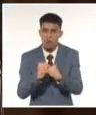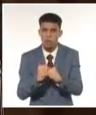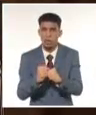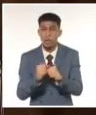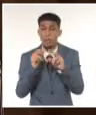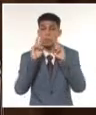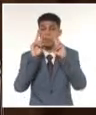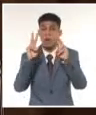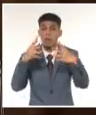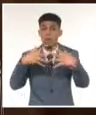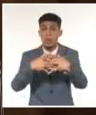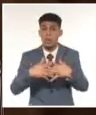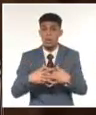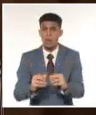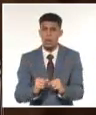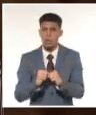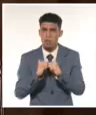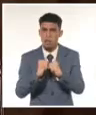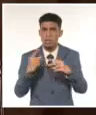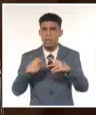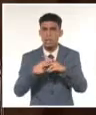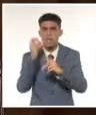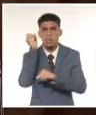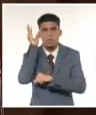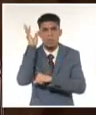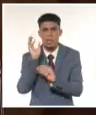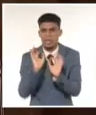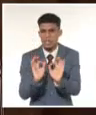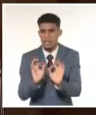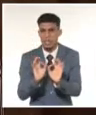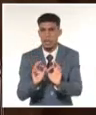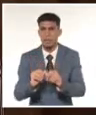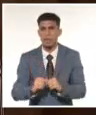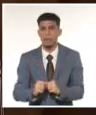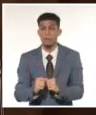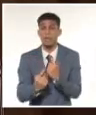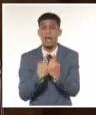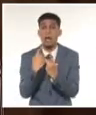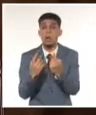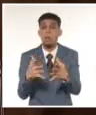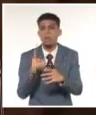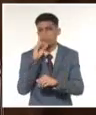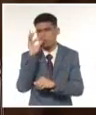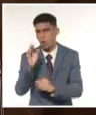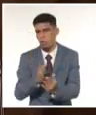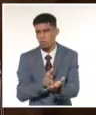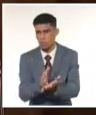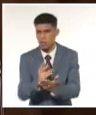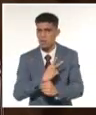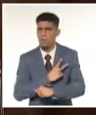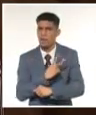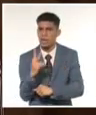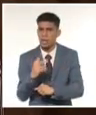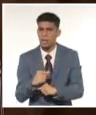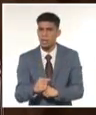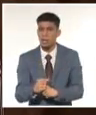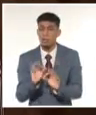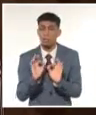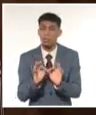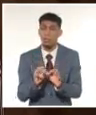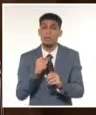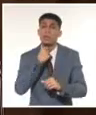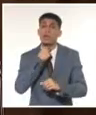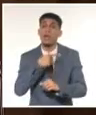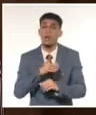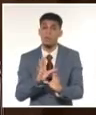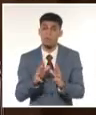mezclan la perseverancia y la inventiva, y donde ante amenazas colosales, ante fuerzas de dominación que siempre han pretendido negarlo